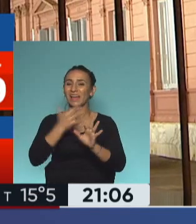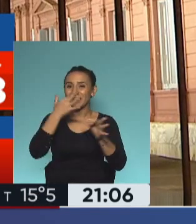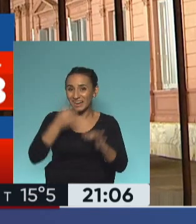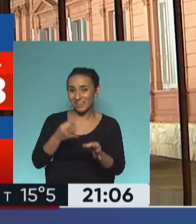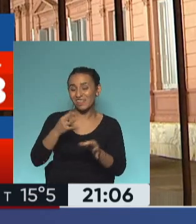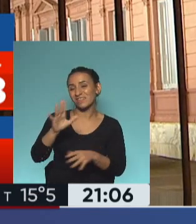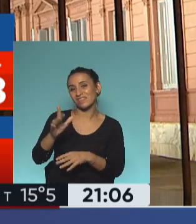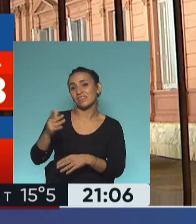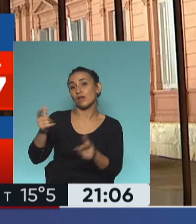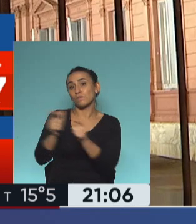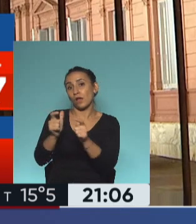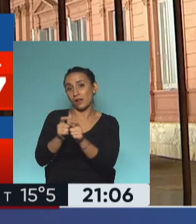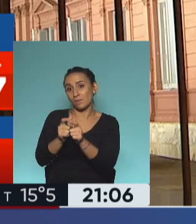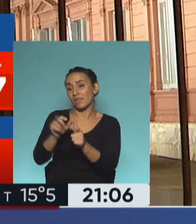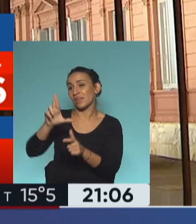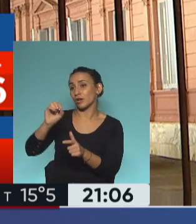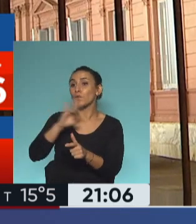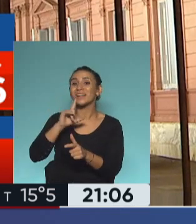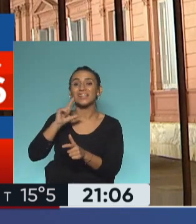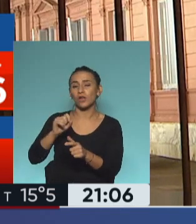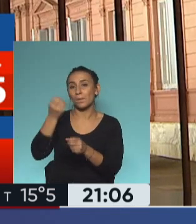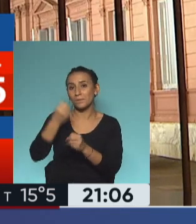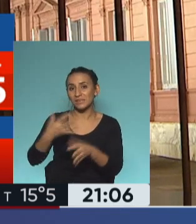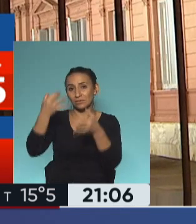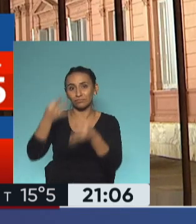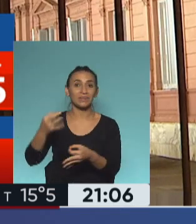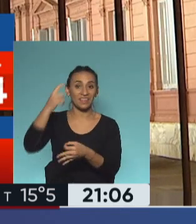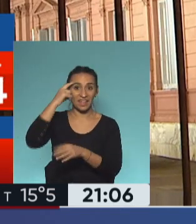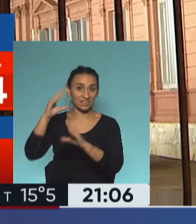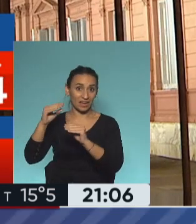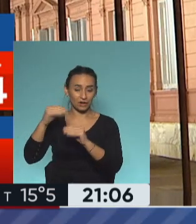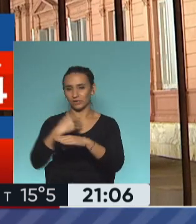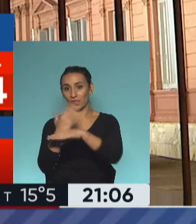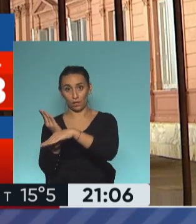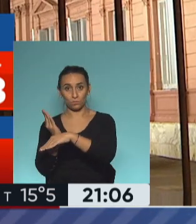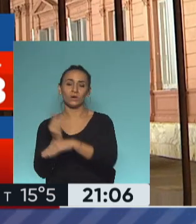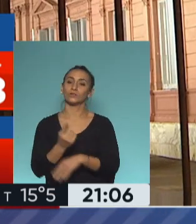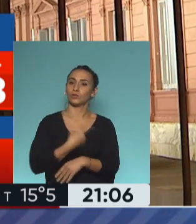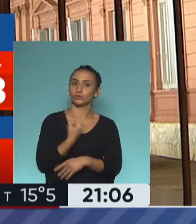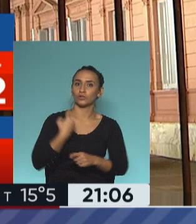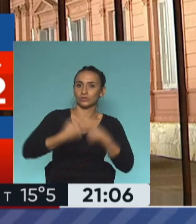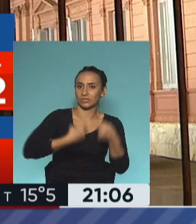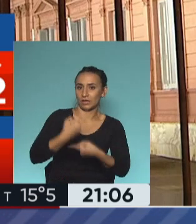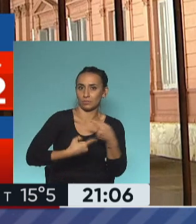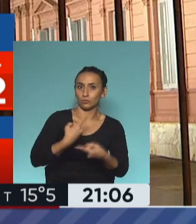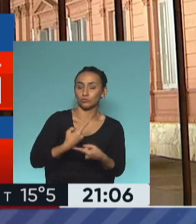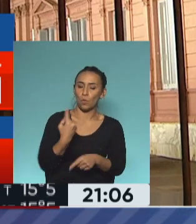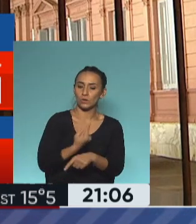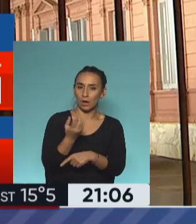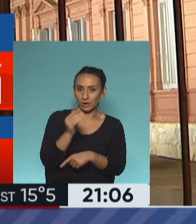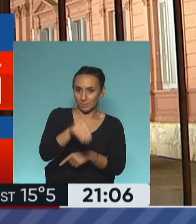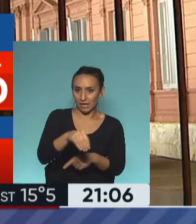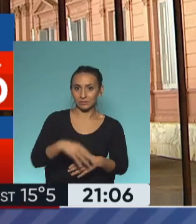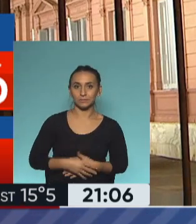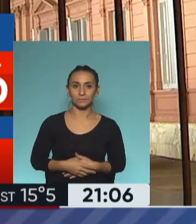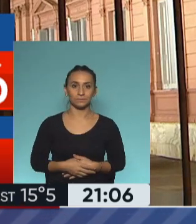Sabe Más de Argentina va a comenzar a las 10 de la noche, a las 22, luego de que nosotros acá sigamos una hora más de lo